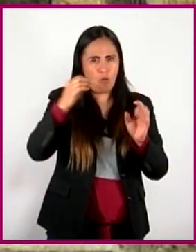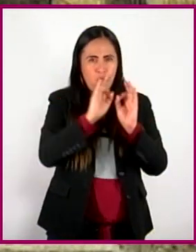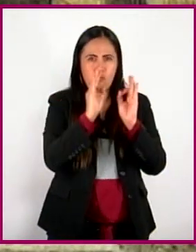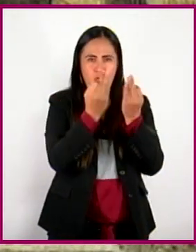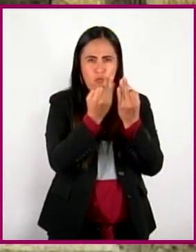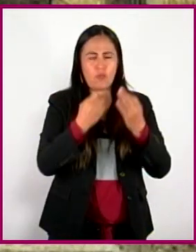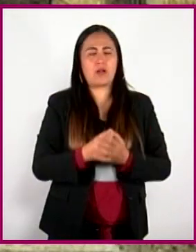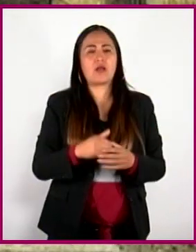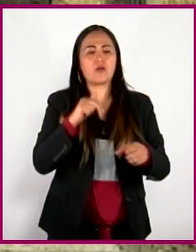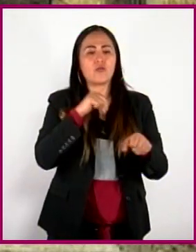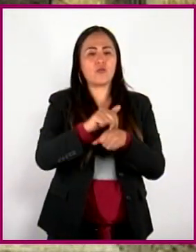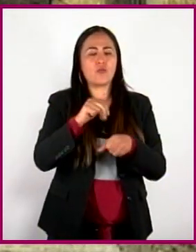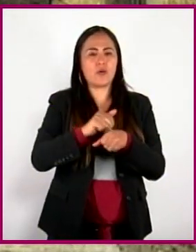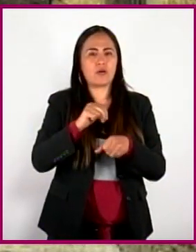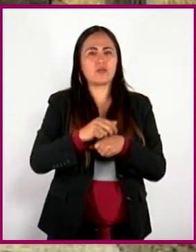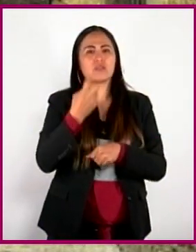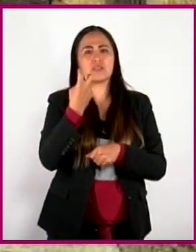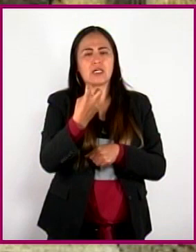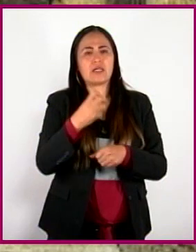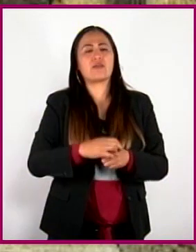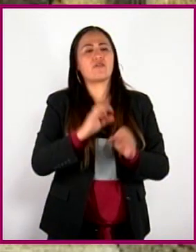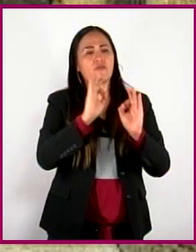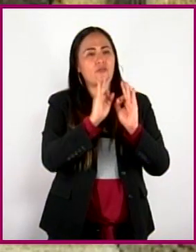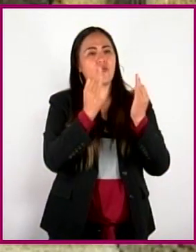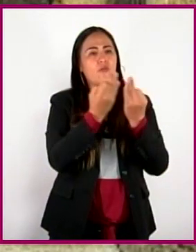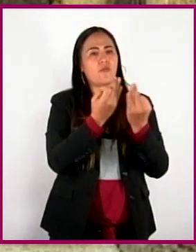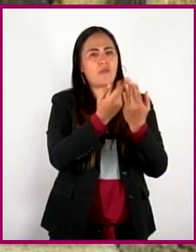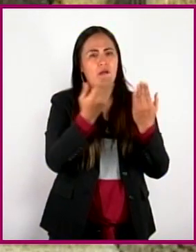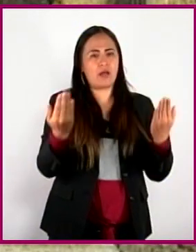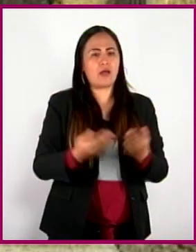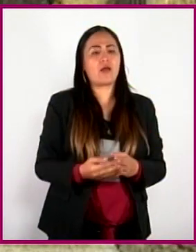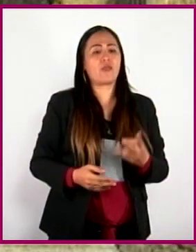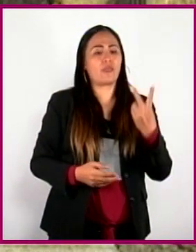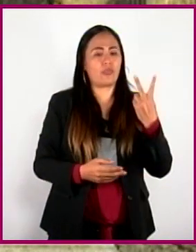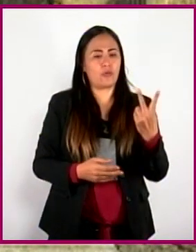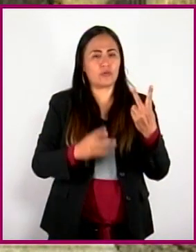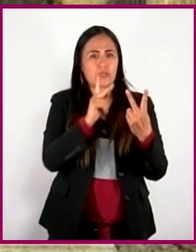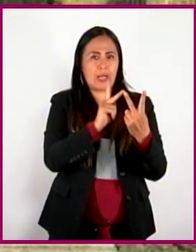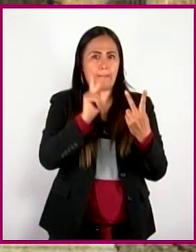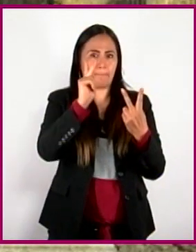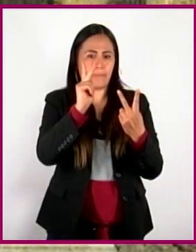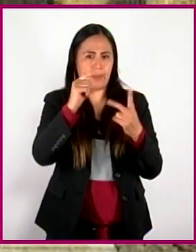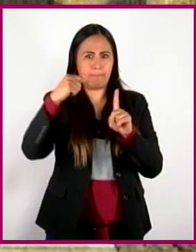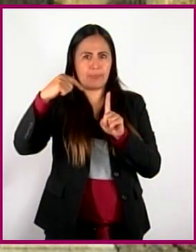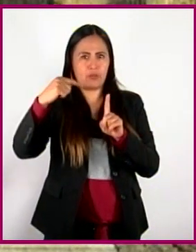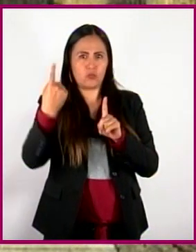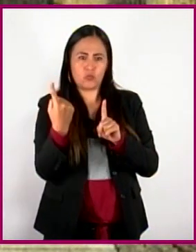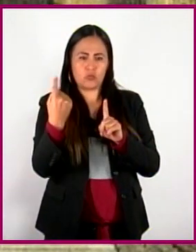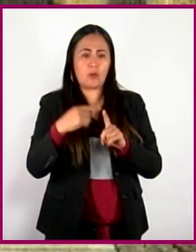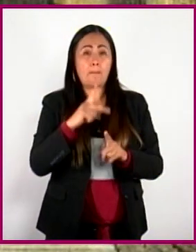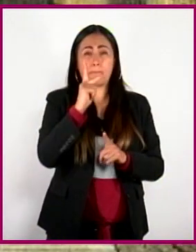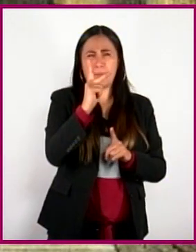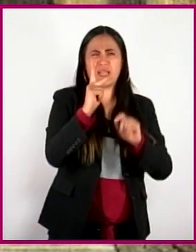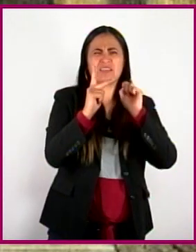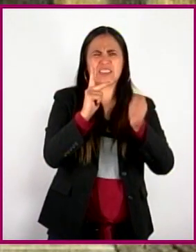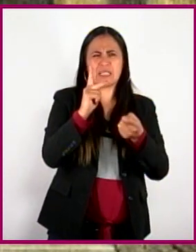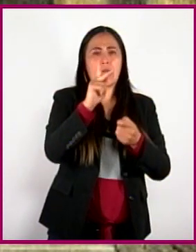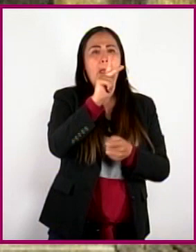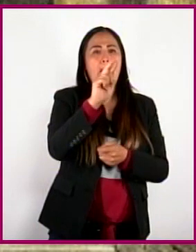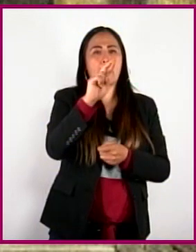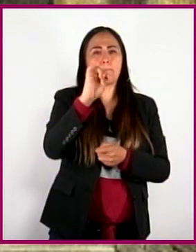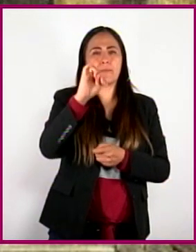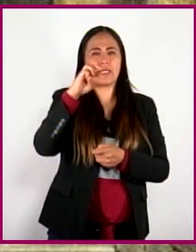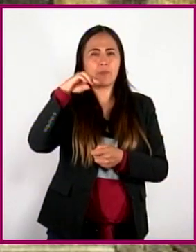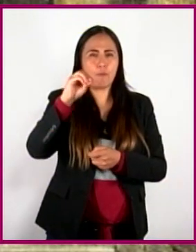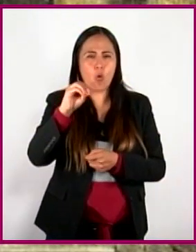Los números de Mersenne son aquellos que son de la forma 2 a la p menos 1, donde p es número primo. Si este número es